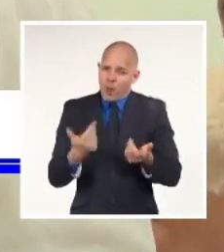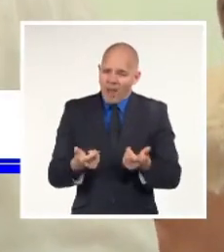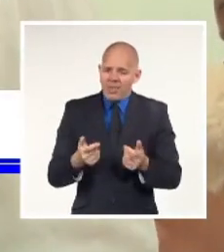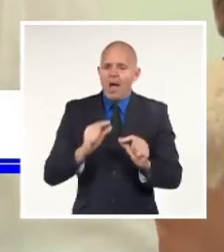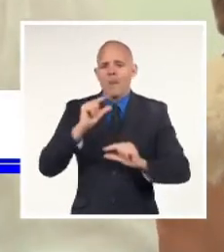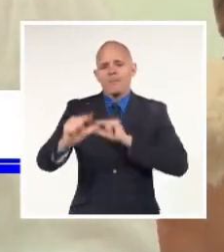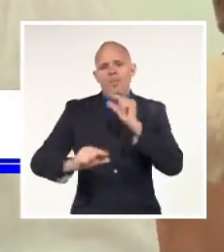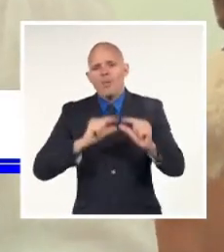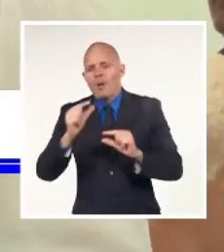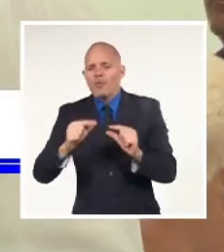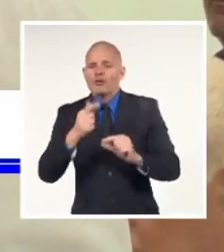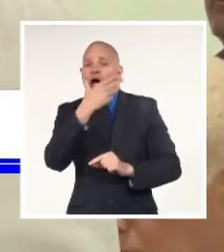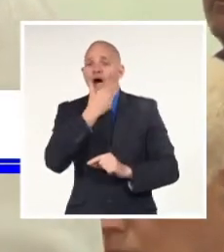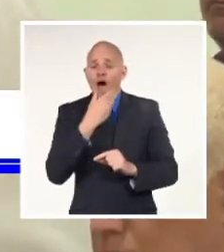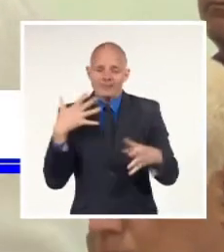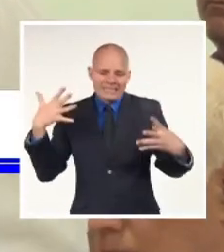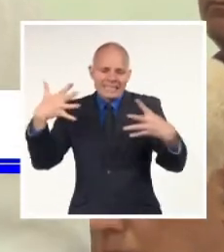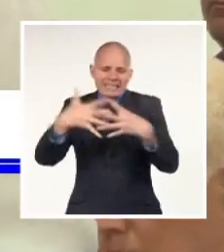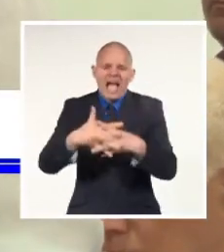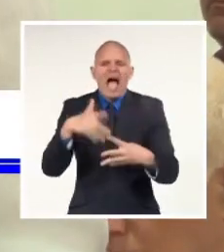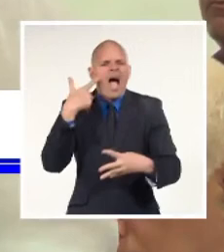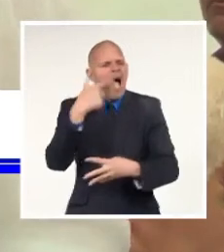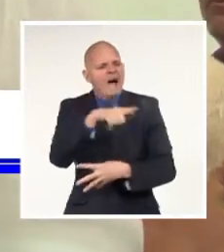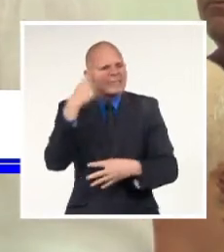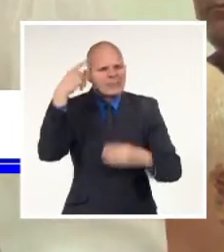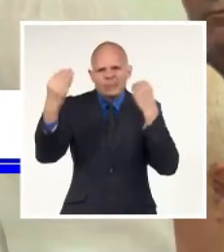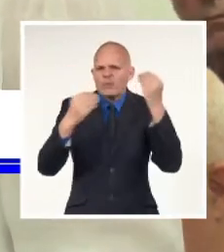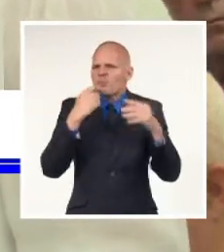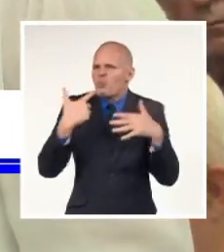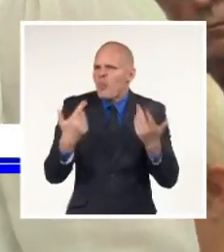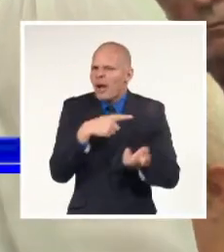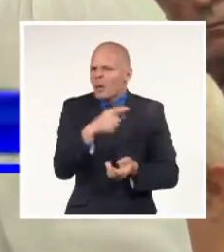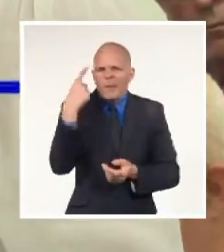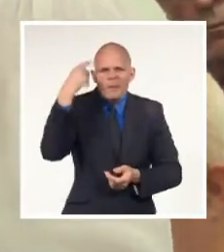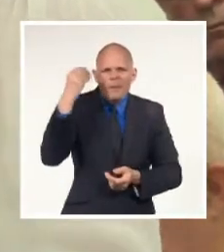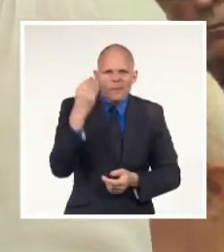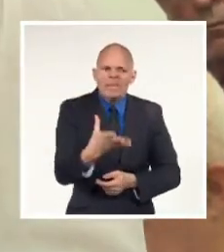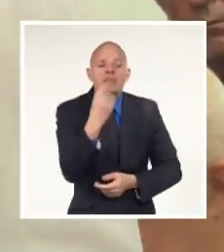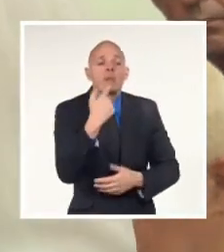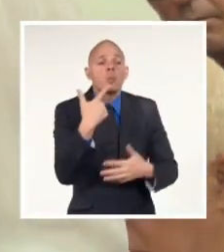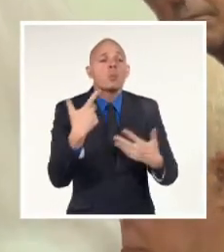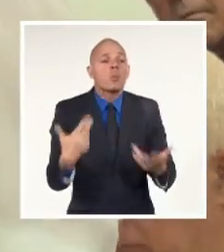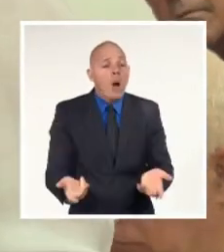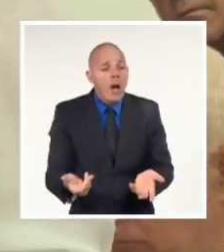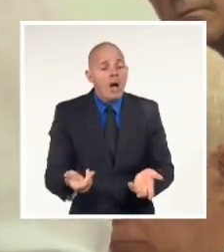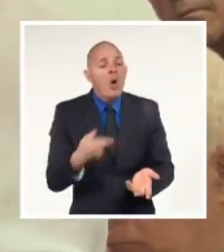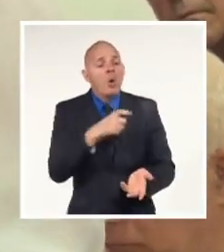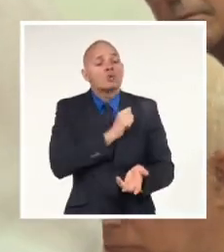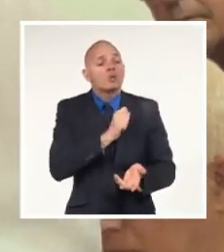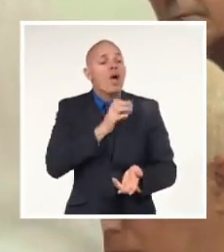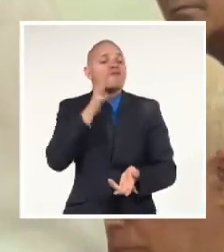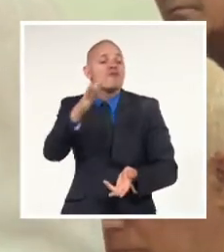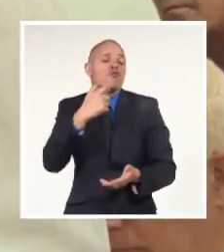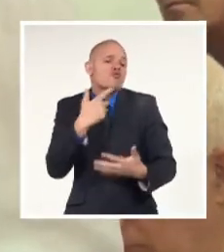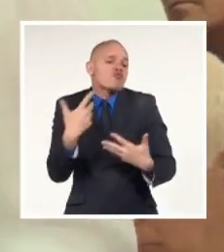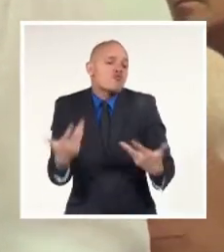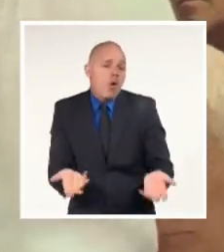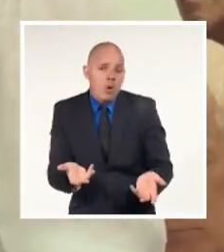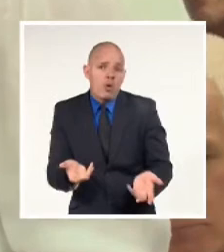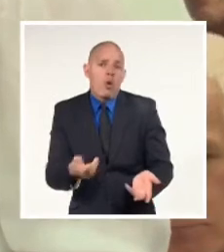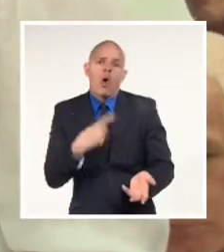cercanos con los jóvenes, escuchar qué es lo que piensan, qué es lo que opinan, qué es lo que sueñan, cómo quieren construir nuestro modelo de